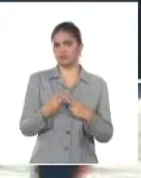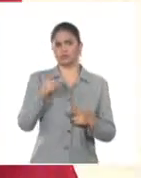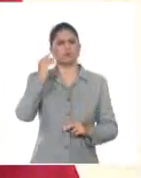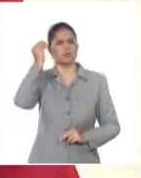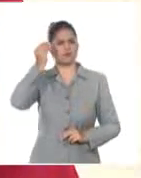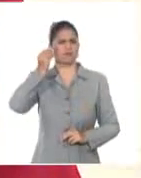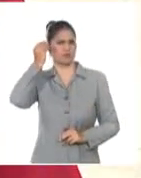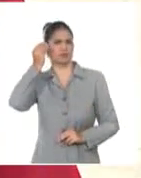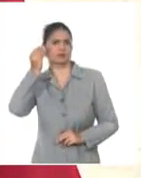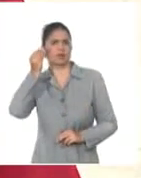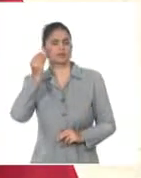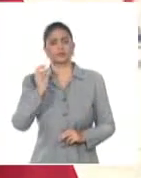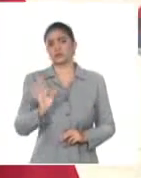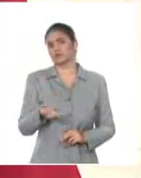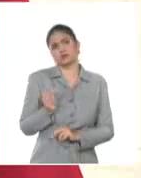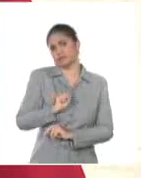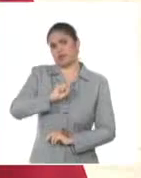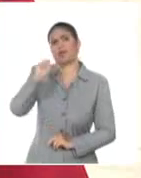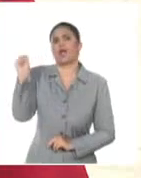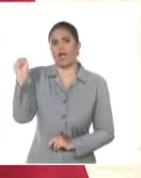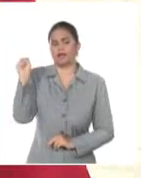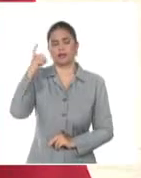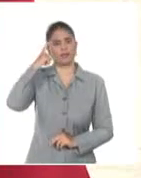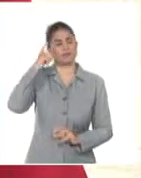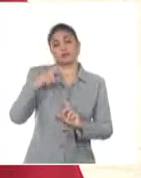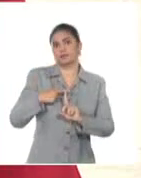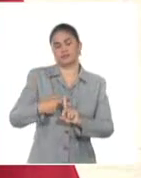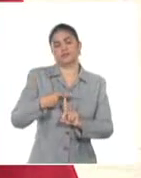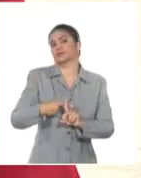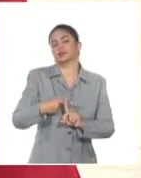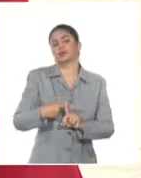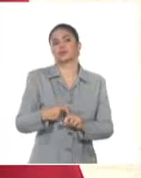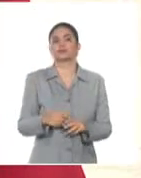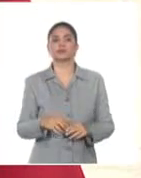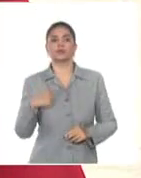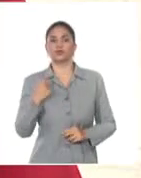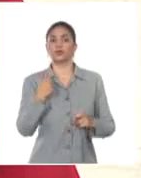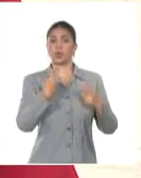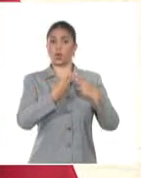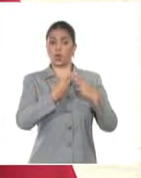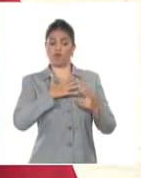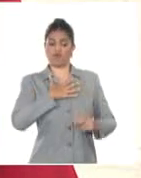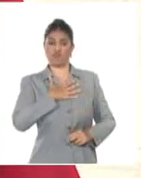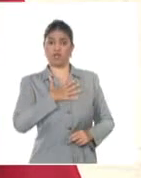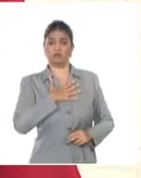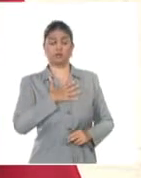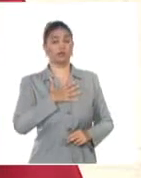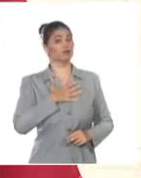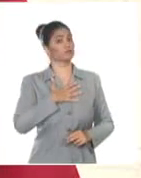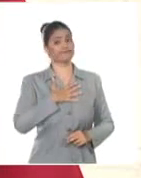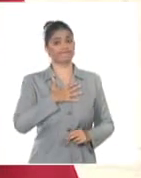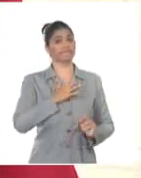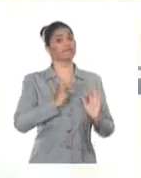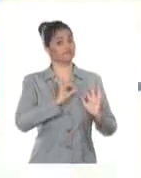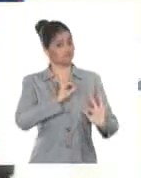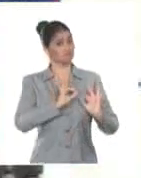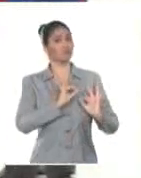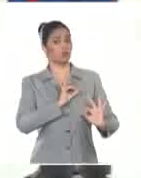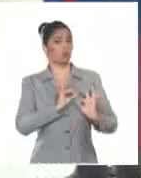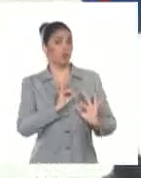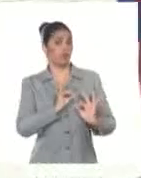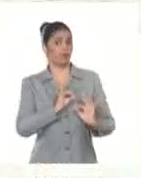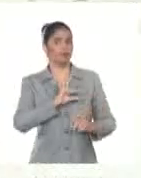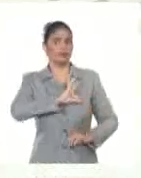a ganar, nunca subestimar al contrario, salir siempre a dar todo lo mejor de nosotros y hacerlo bien en el terreno y